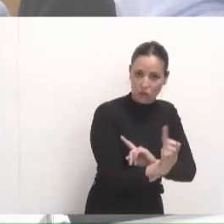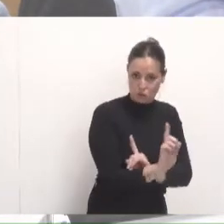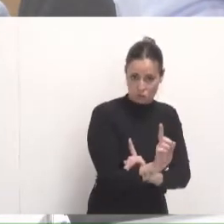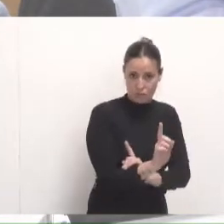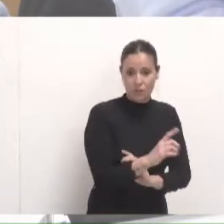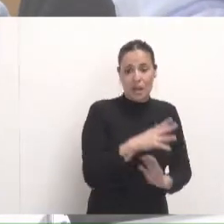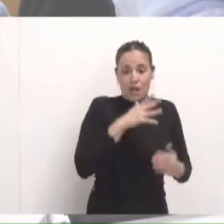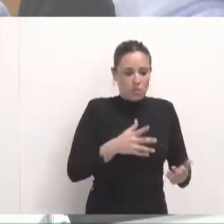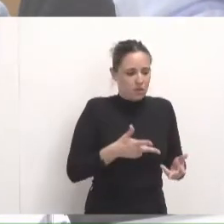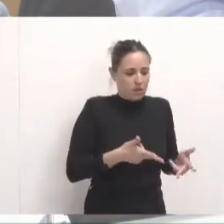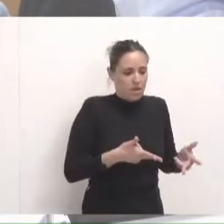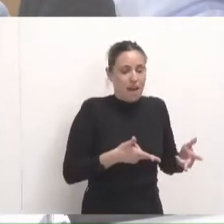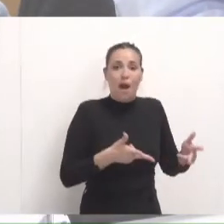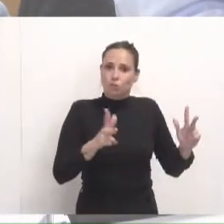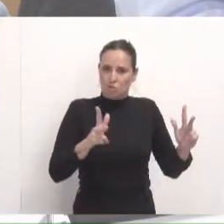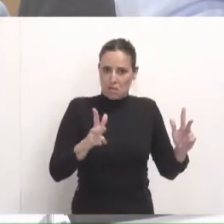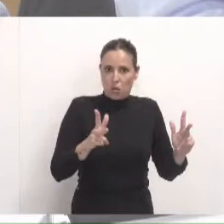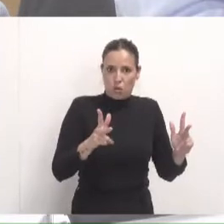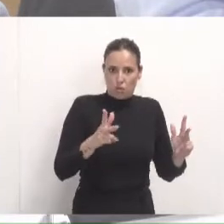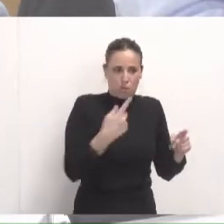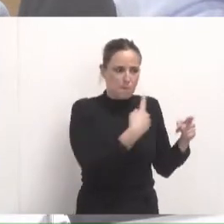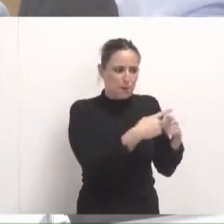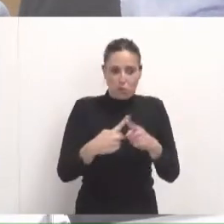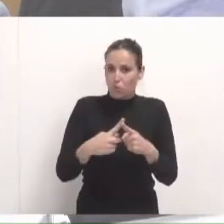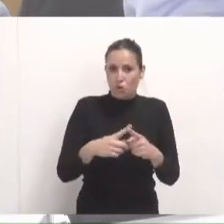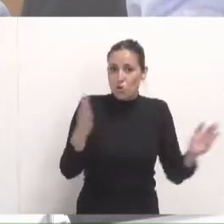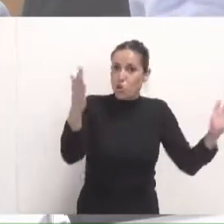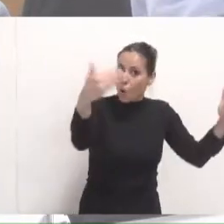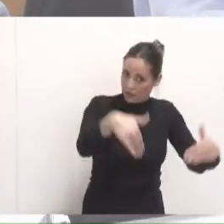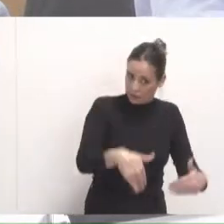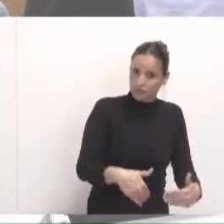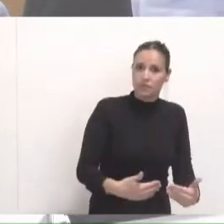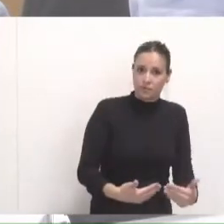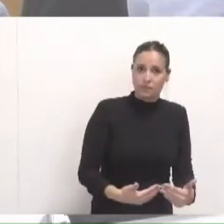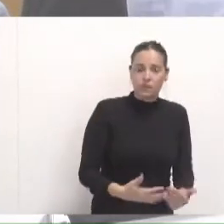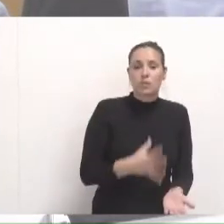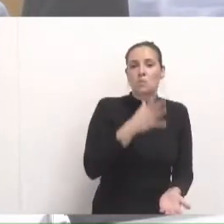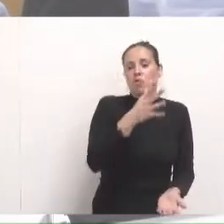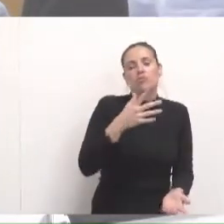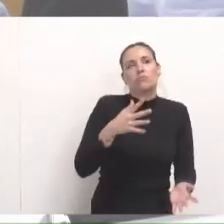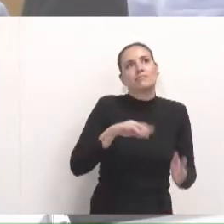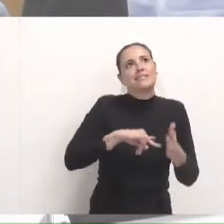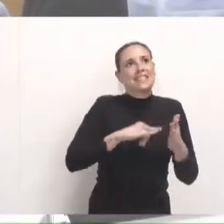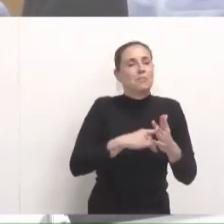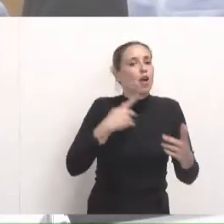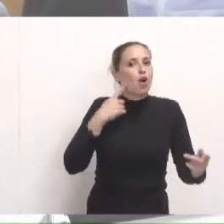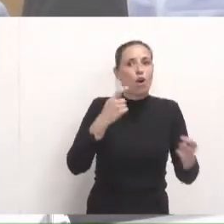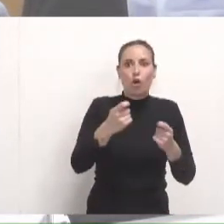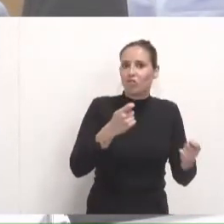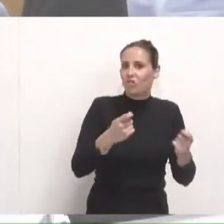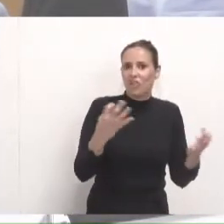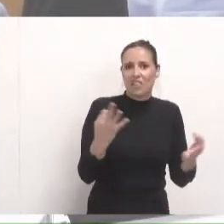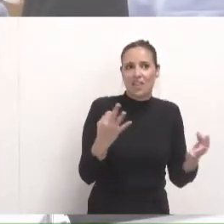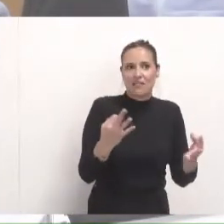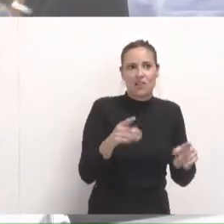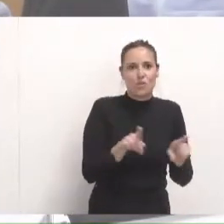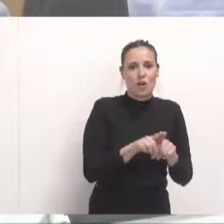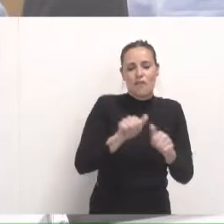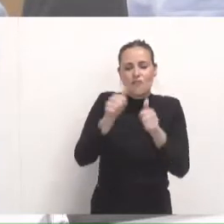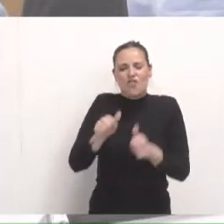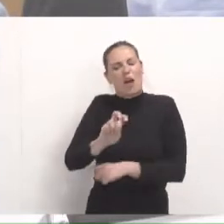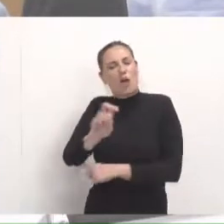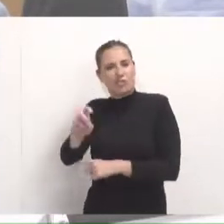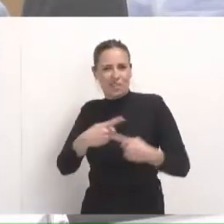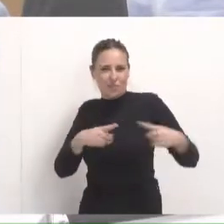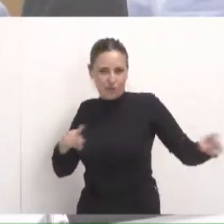no están autorizados ningún tipo de productos en ese sentido. Por tanto, el sistema de control tiene que ir por otra vía, que yo creo que ya